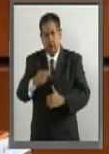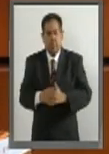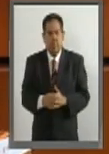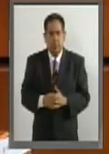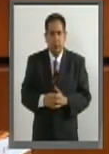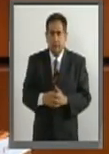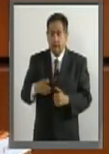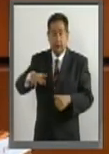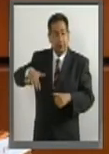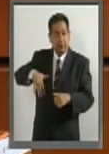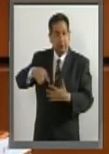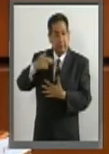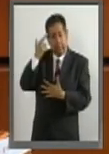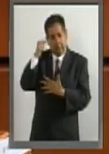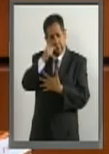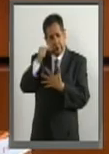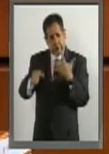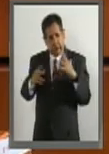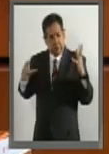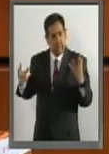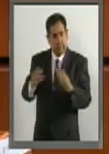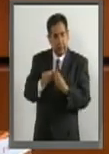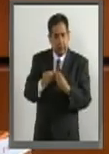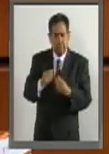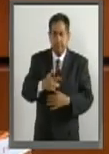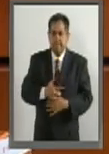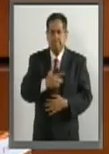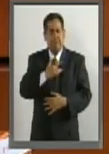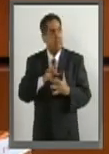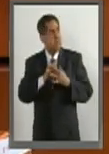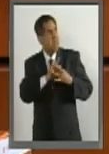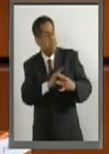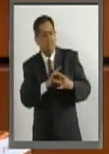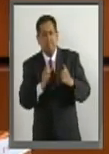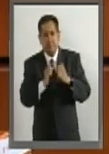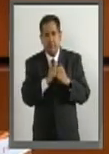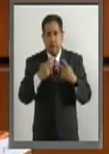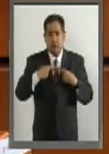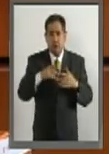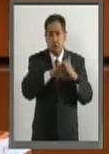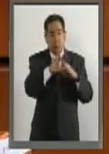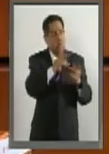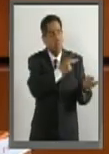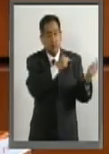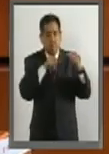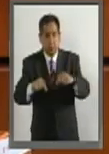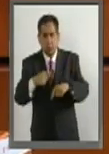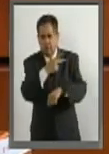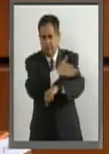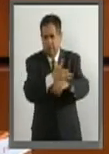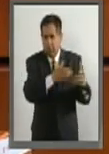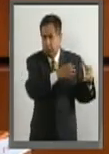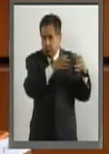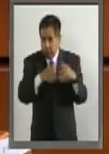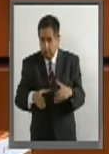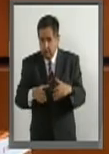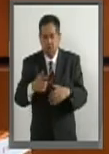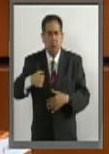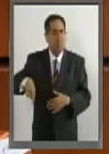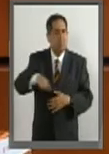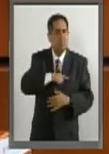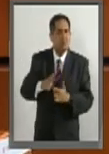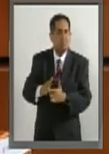Por todas las razones aquí expresadas, por solidaridad y compromiso con todos nuestros migrantes y sus familias, el voto del